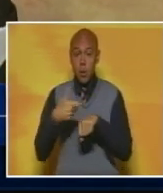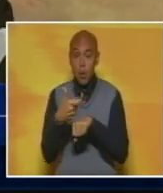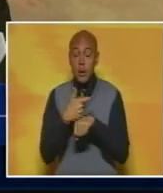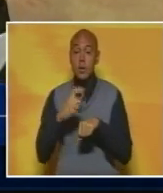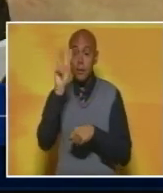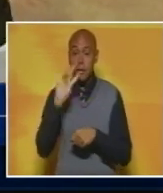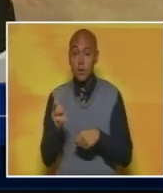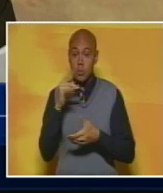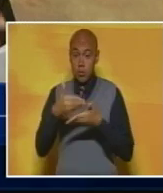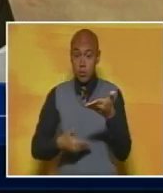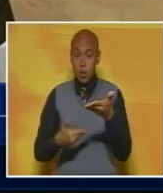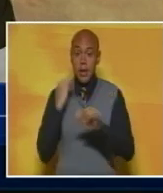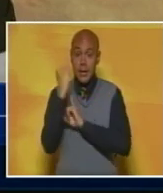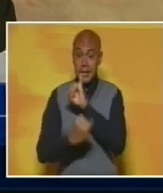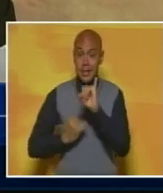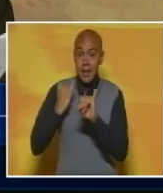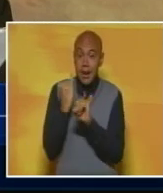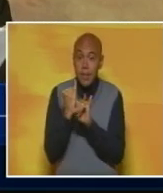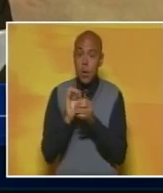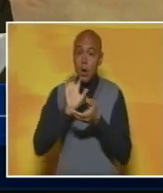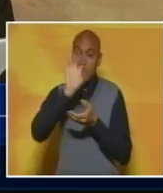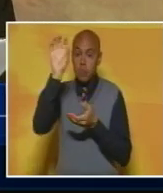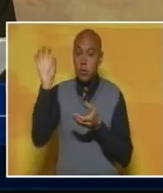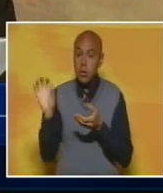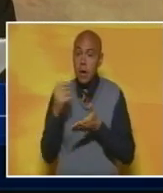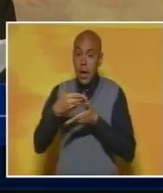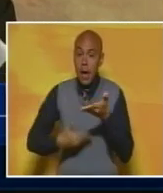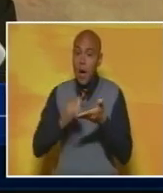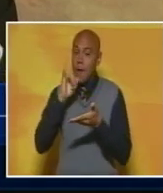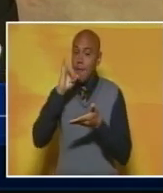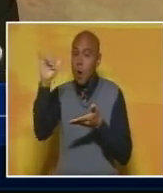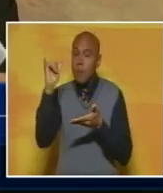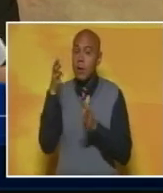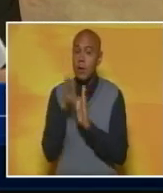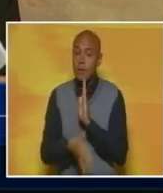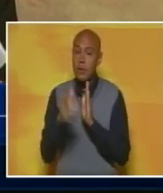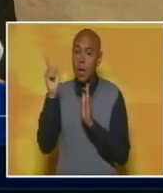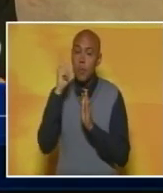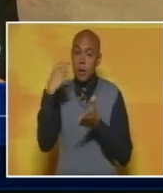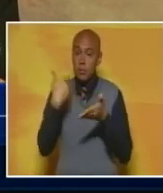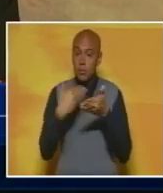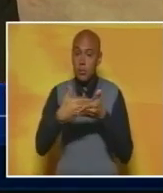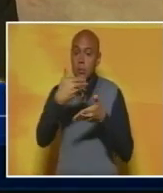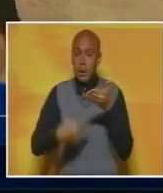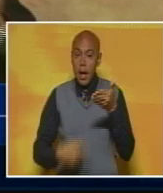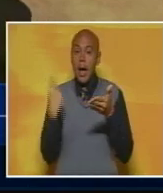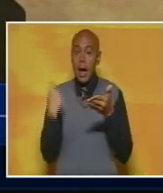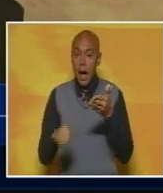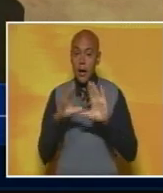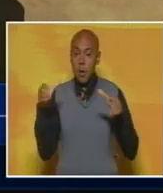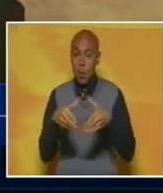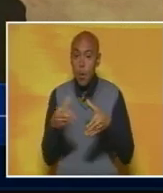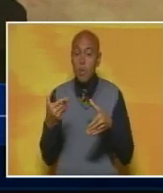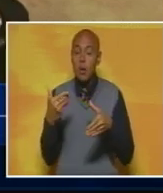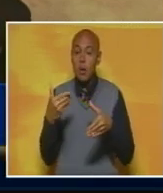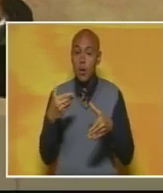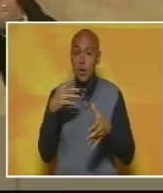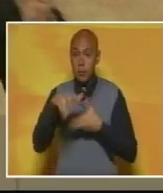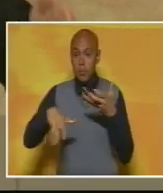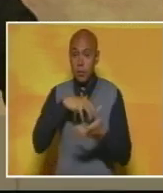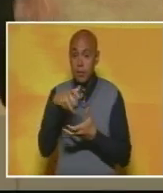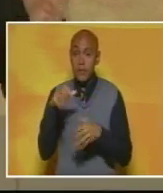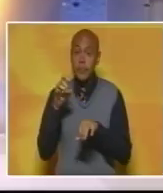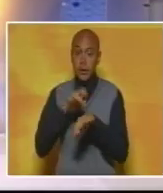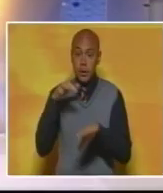las organizaciones internacionales una denuncia por los elementos de convicción que configuran la Comisión de Delitos de Lesa